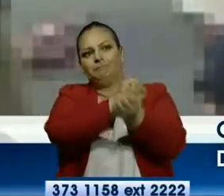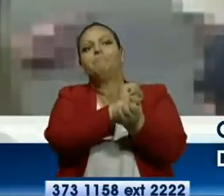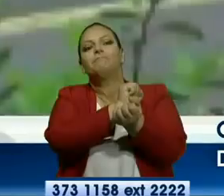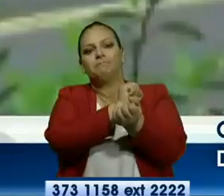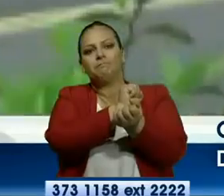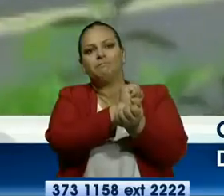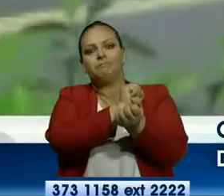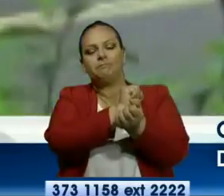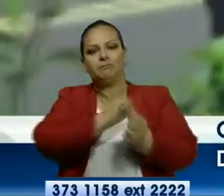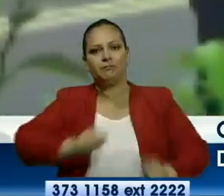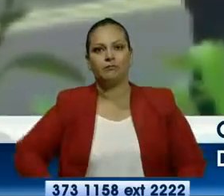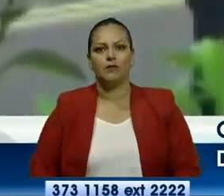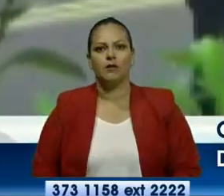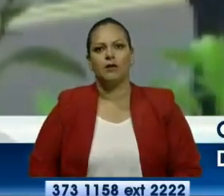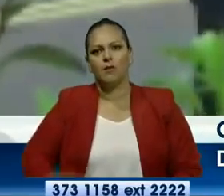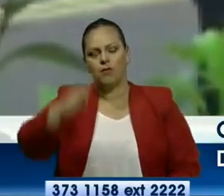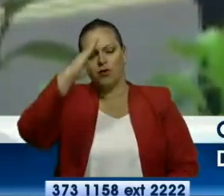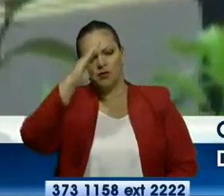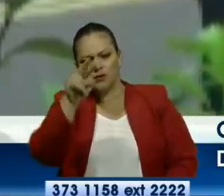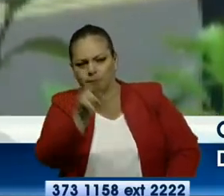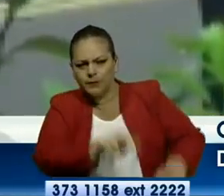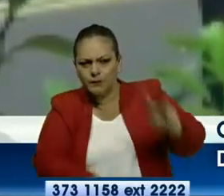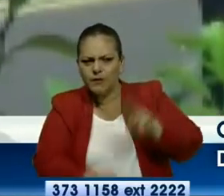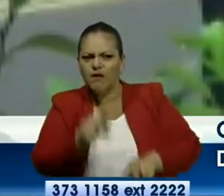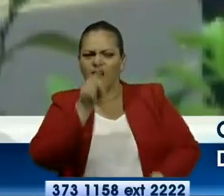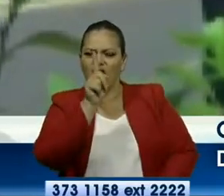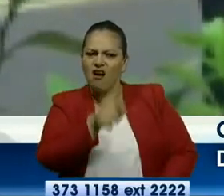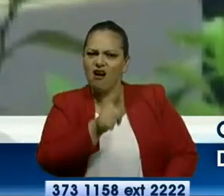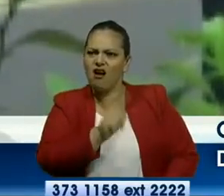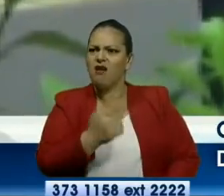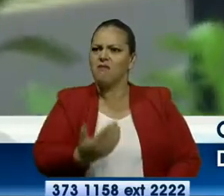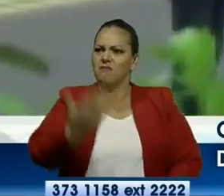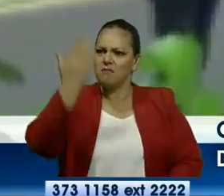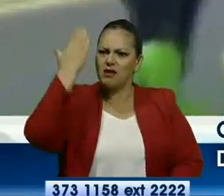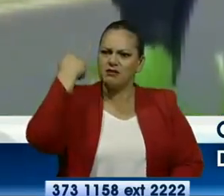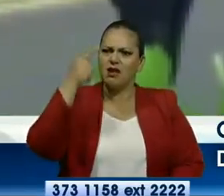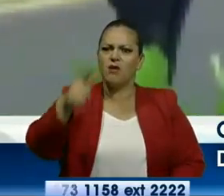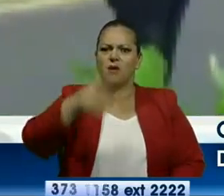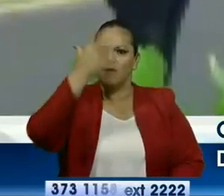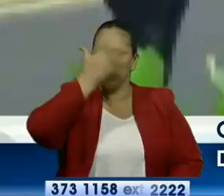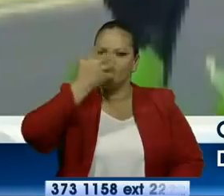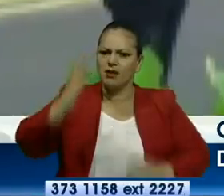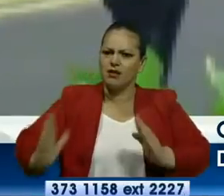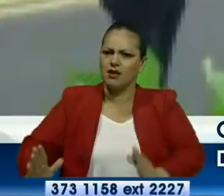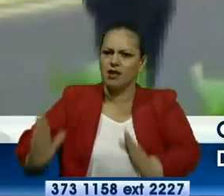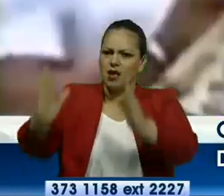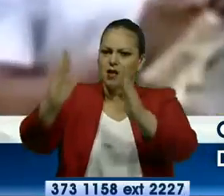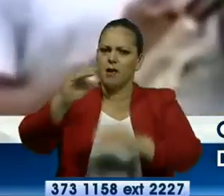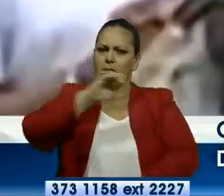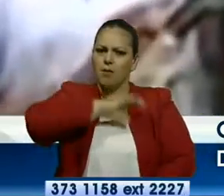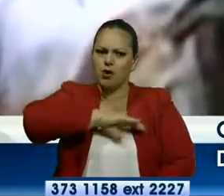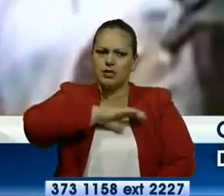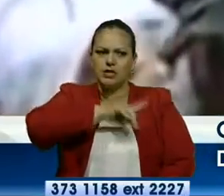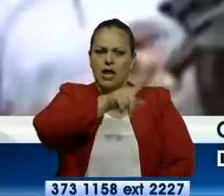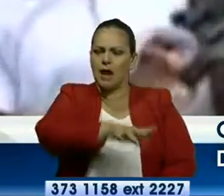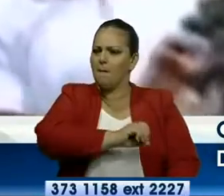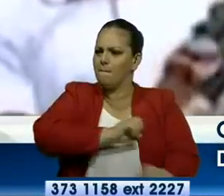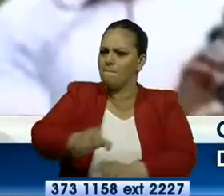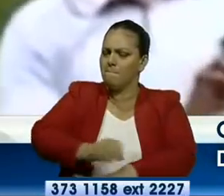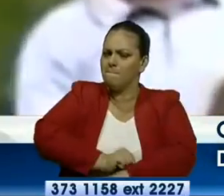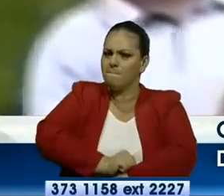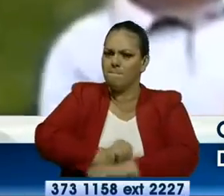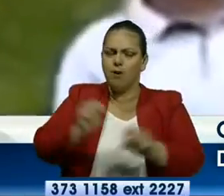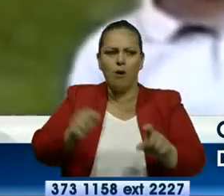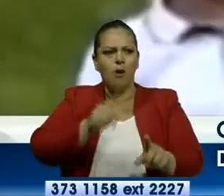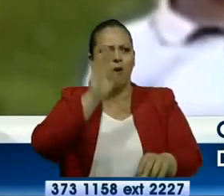Amarillo, quien según la policía ecuatoriana estaría como el número 3 de la organización de Oliver Sinisterra, liderada por Walter